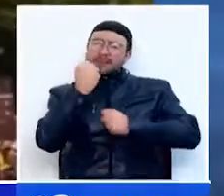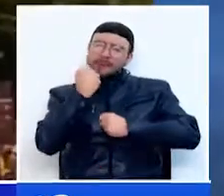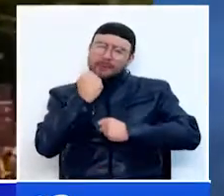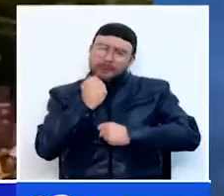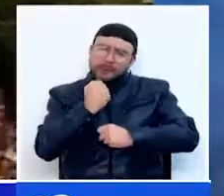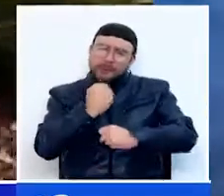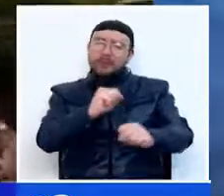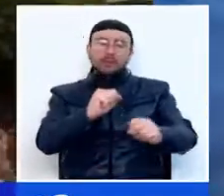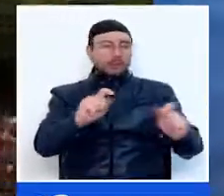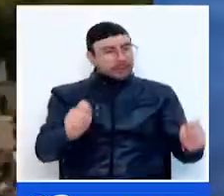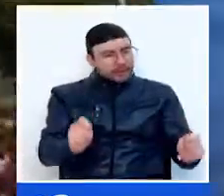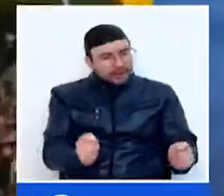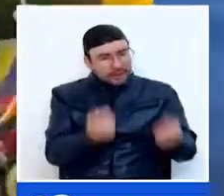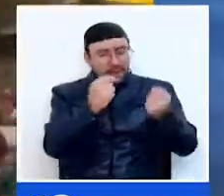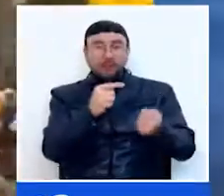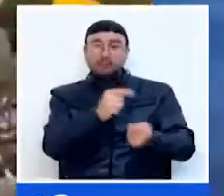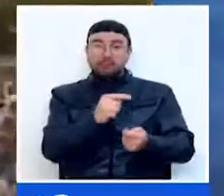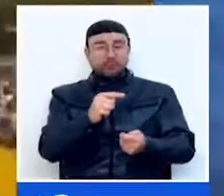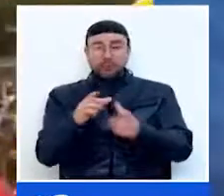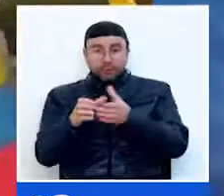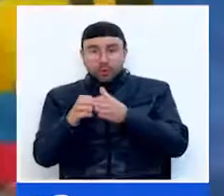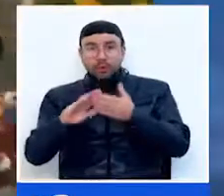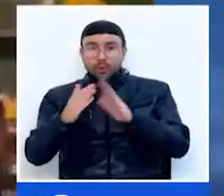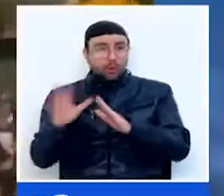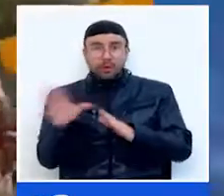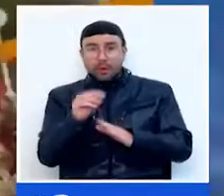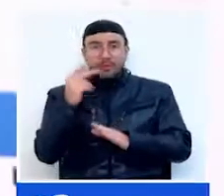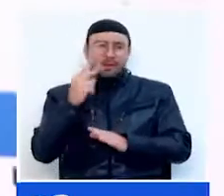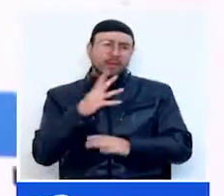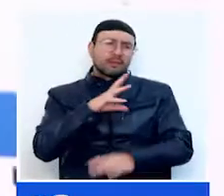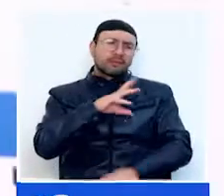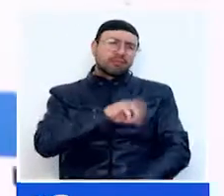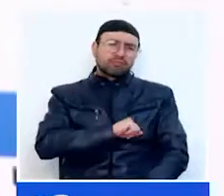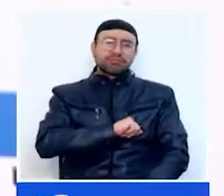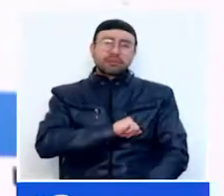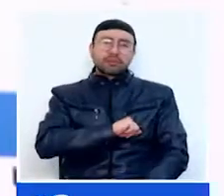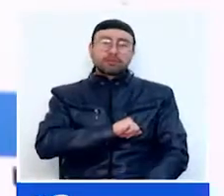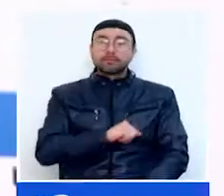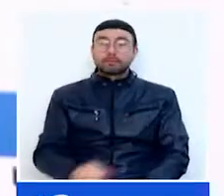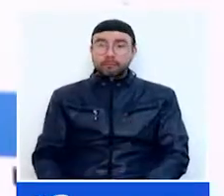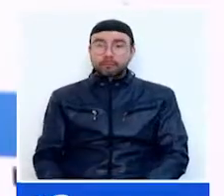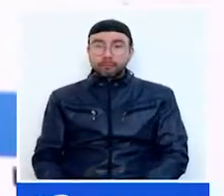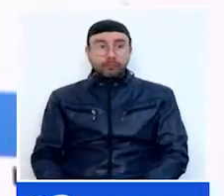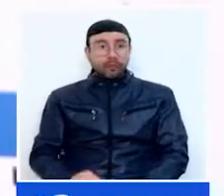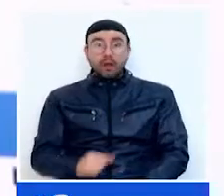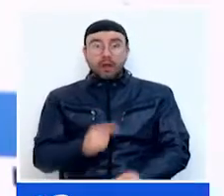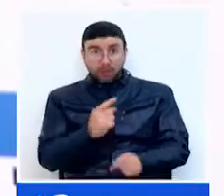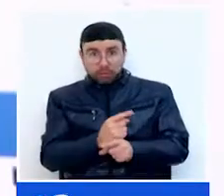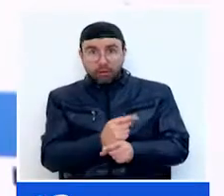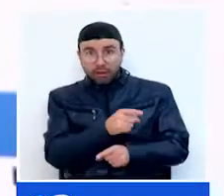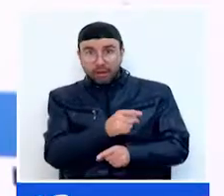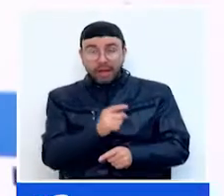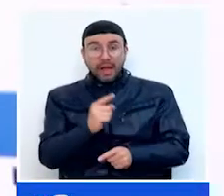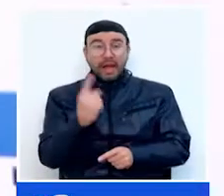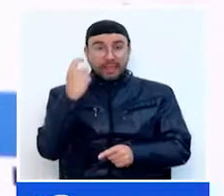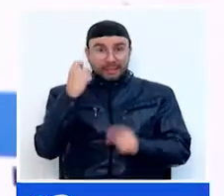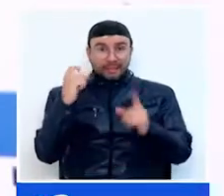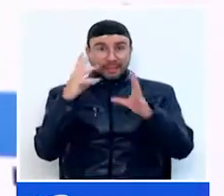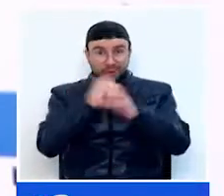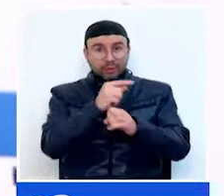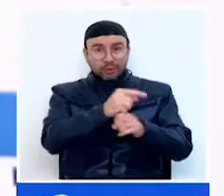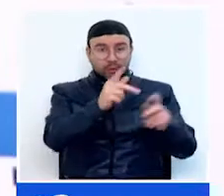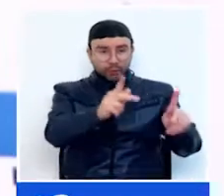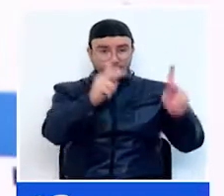joven estudiante al que hoy llora toda la comunidad pereirana. Después de los hechos sucedidos la noche anterior en el viaducto